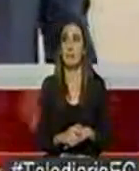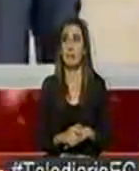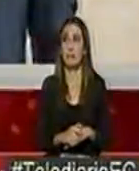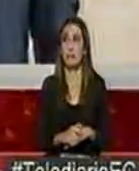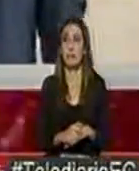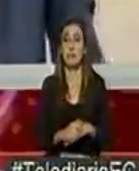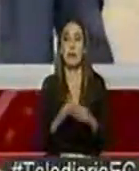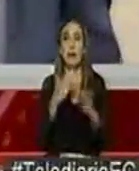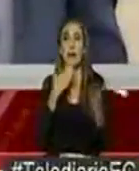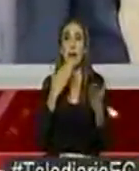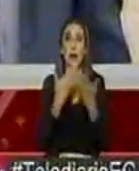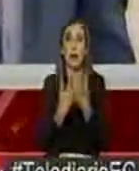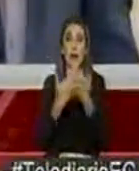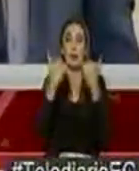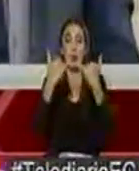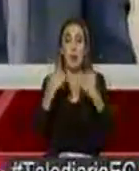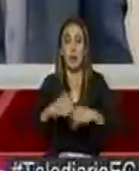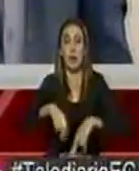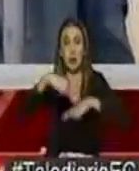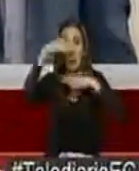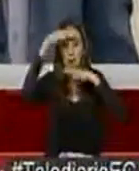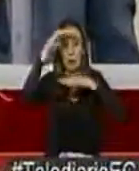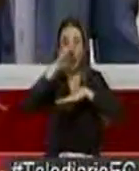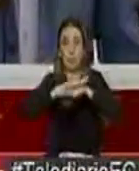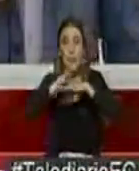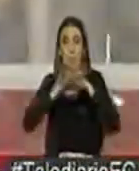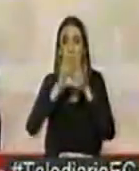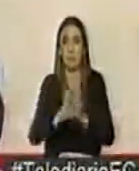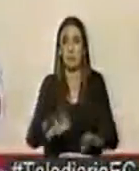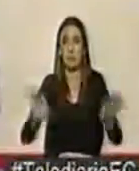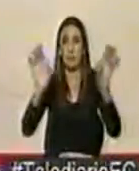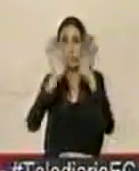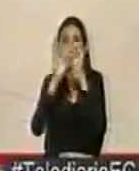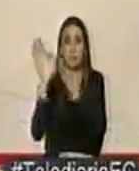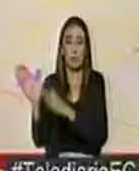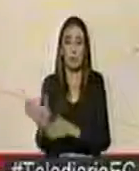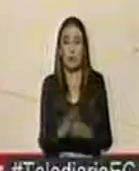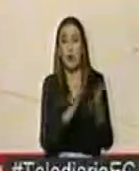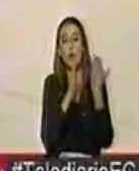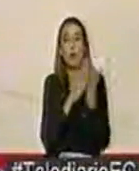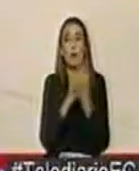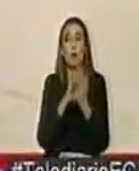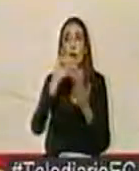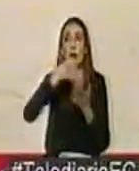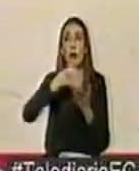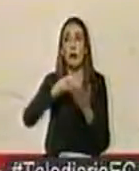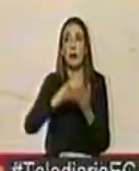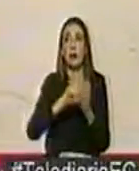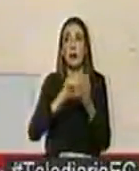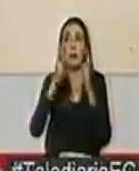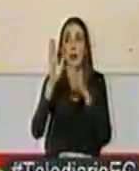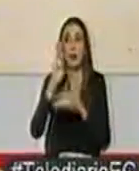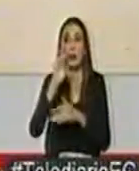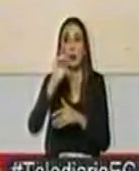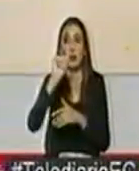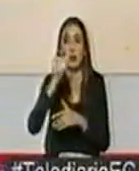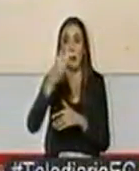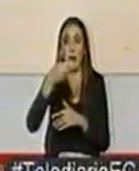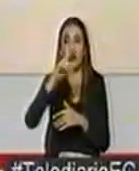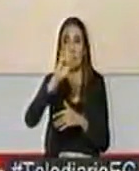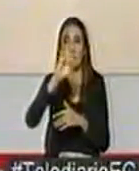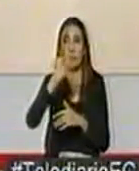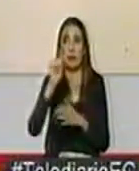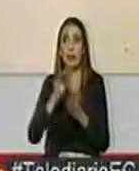Gracias, Sofía. Amigos televidentes, muy buenas tardes. Levantamos esta señal informativa desde la ciudad de Bahía de Caracas, en la provincia de